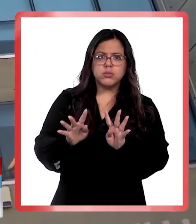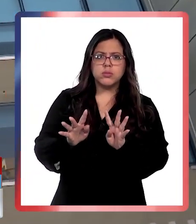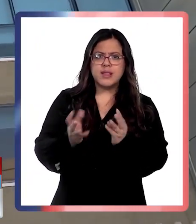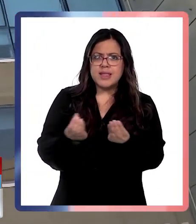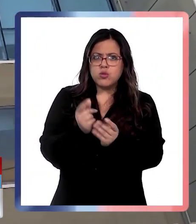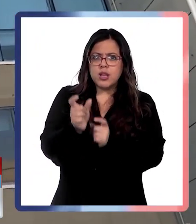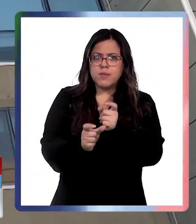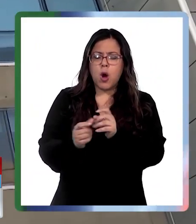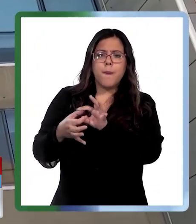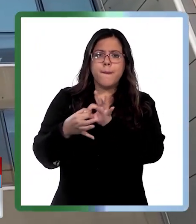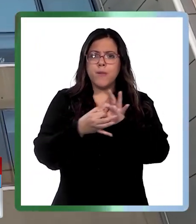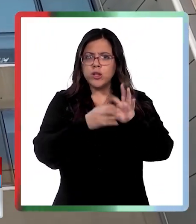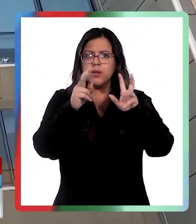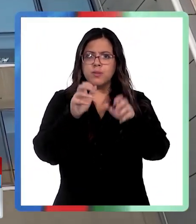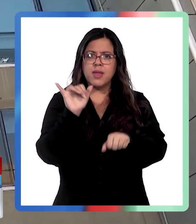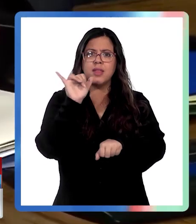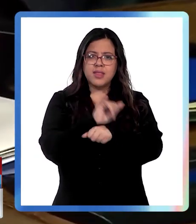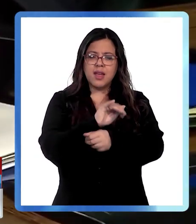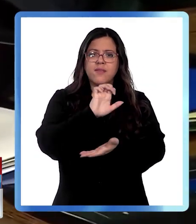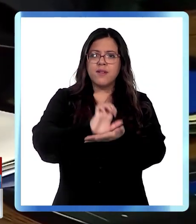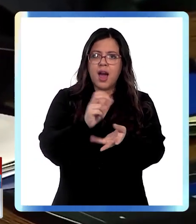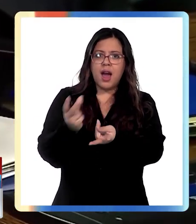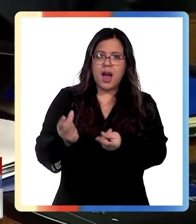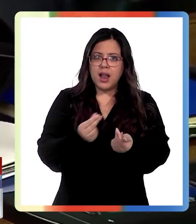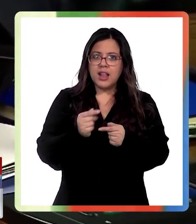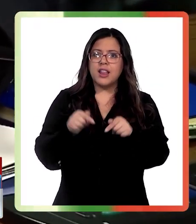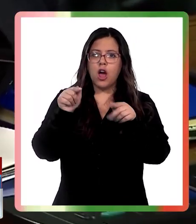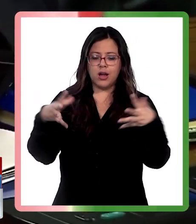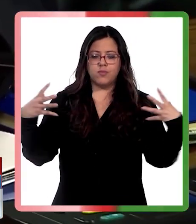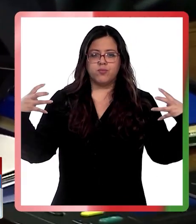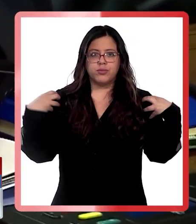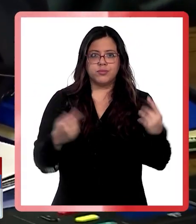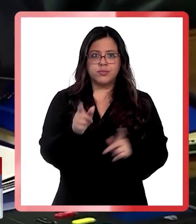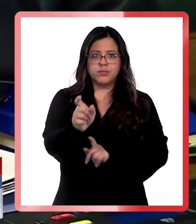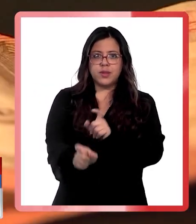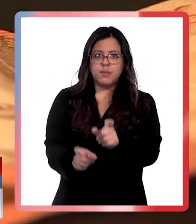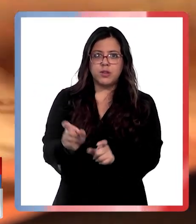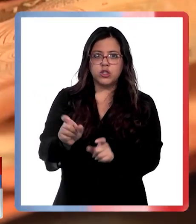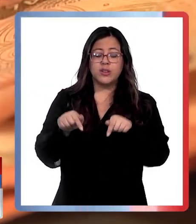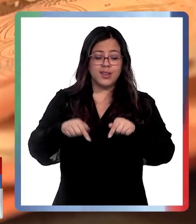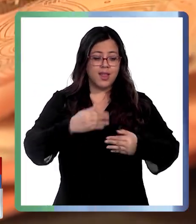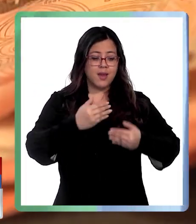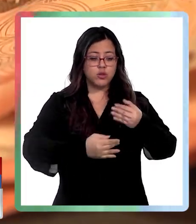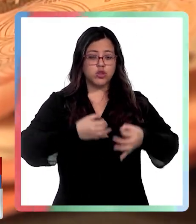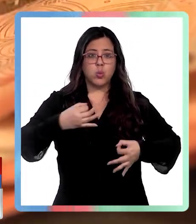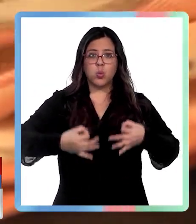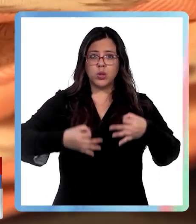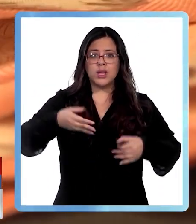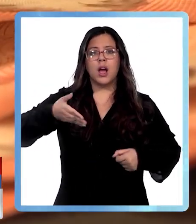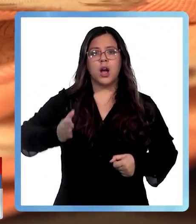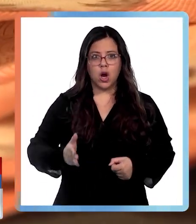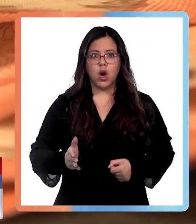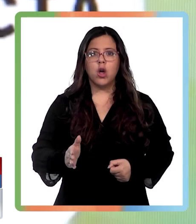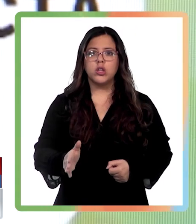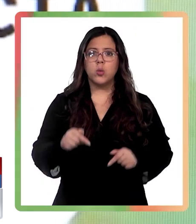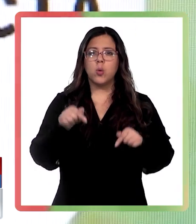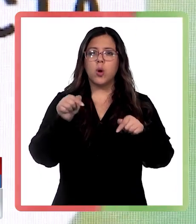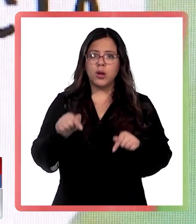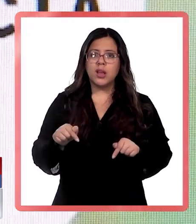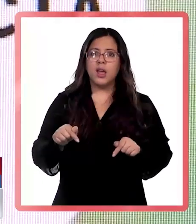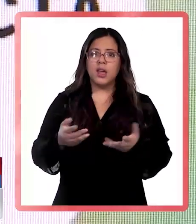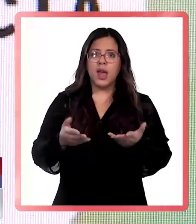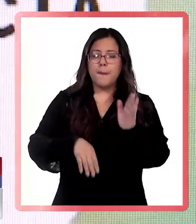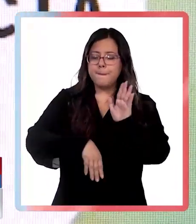atención pública debido a las implicaciones de fraude al fisco que se le atribuyen a los imputados. El proceso judicial continúa su